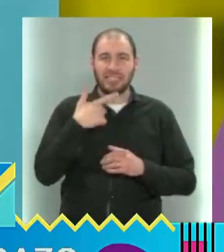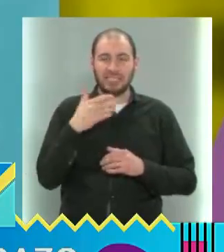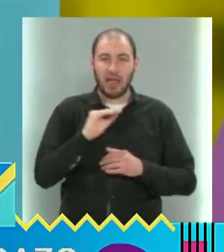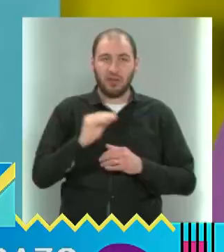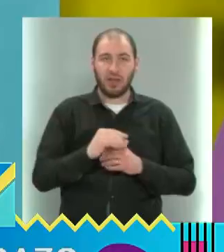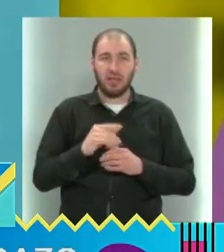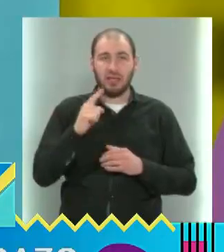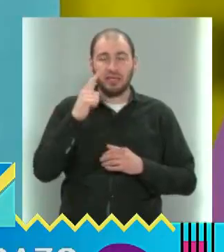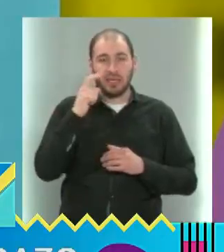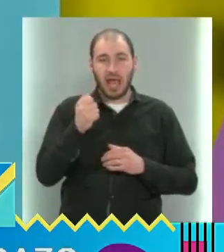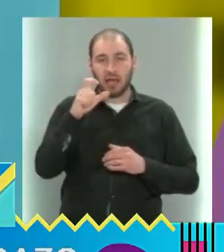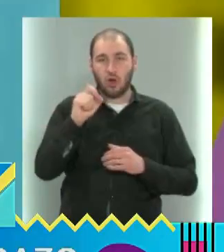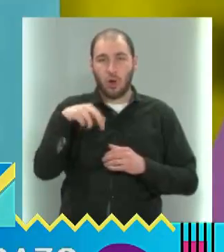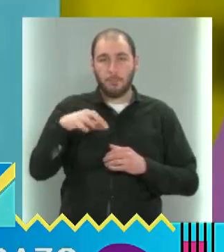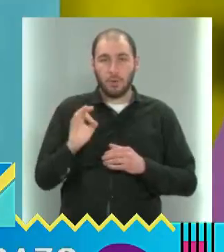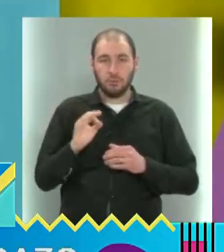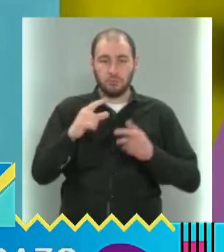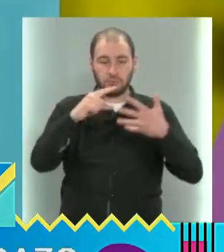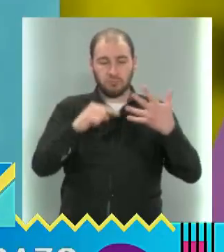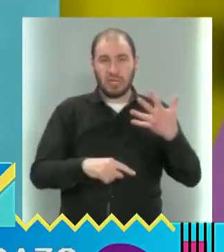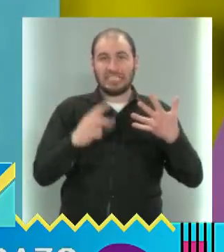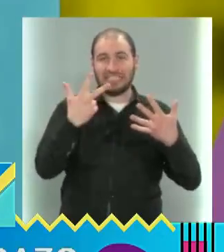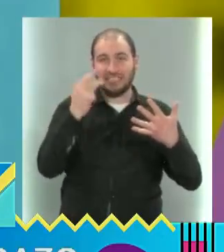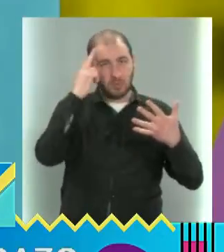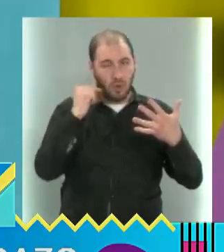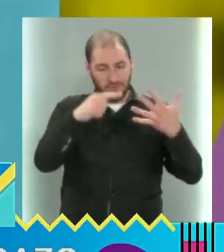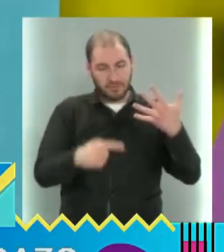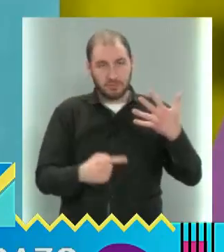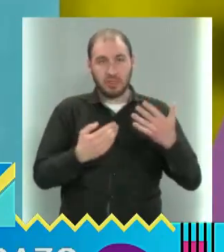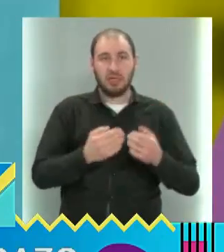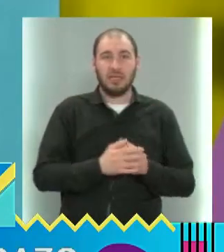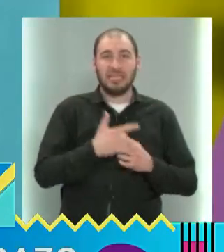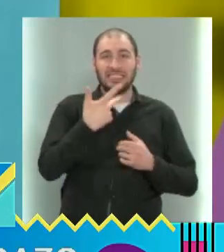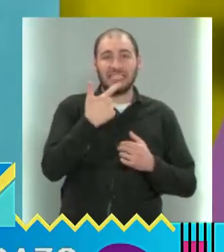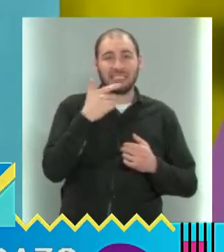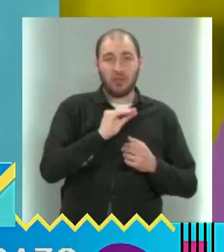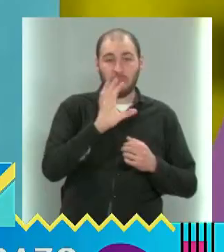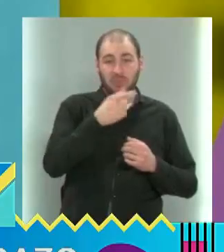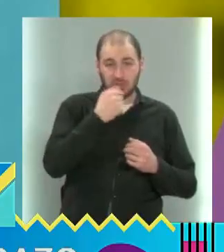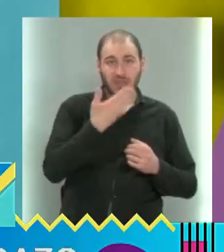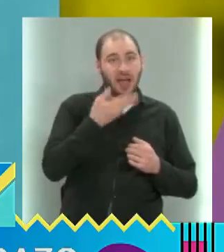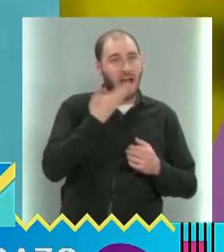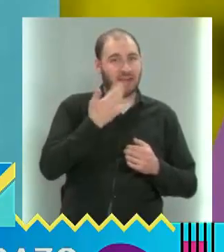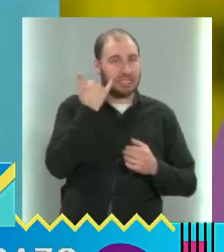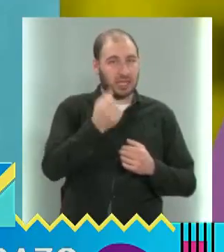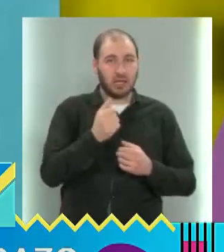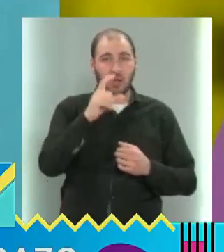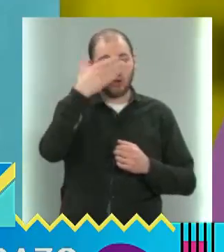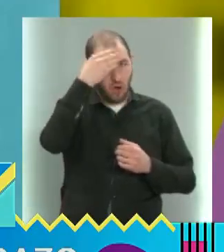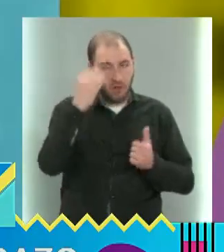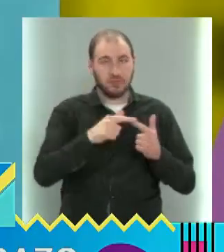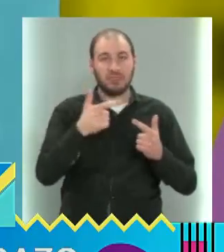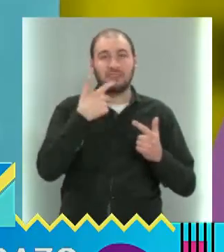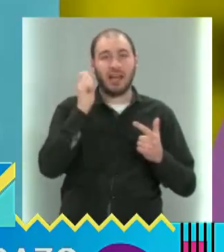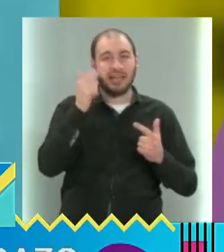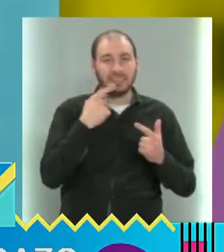senadora Jacopo, ¿sí? Que sería el orden 39 de oradores, y ya hablaron los 3 senadores por la provincia de Mendoza: Julio Cobos,